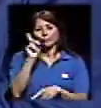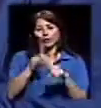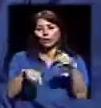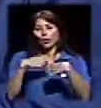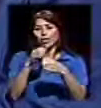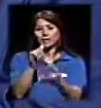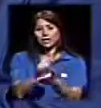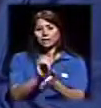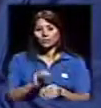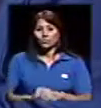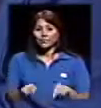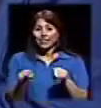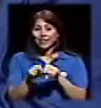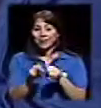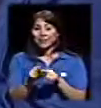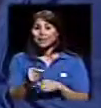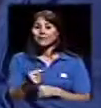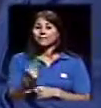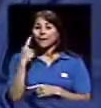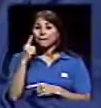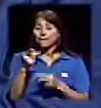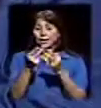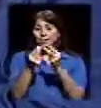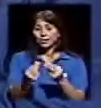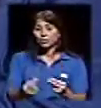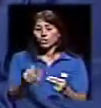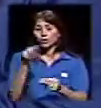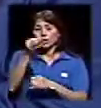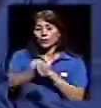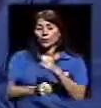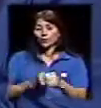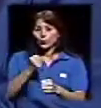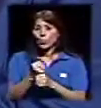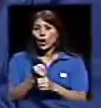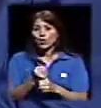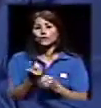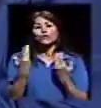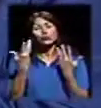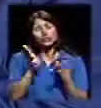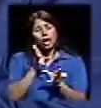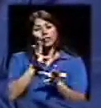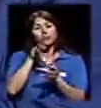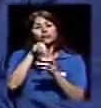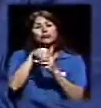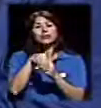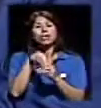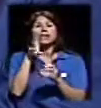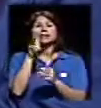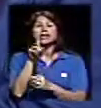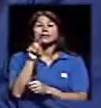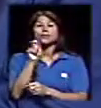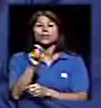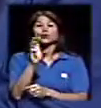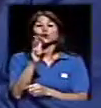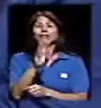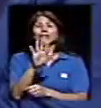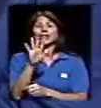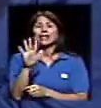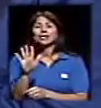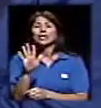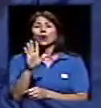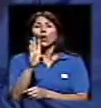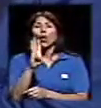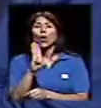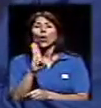que para el presupuesto del año 2014 hay presupuestados 6.65 billones